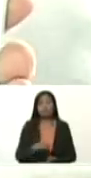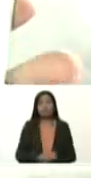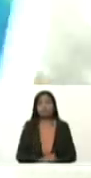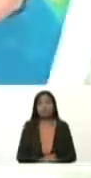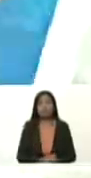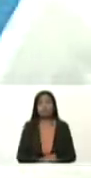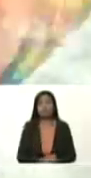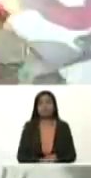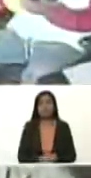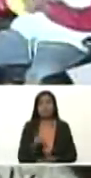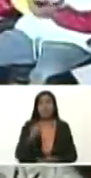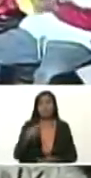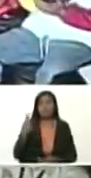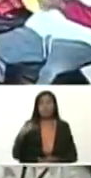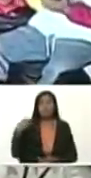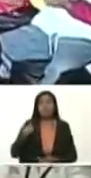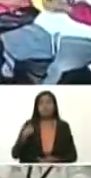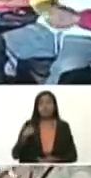Aquí tengo yo